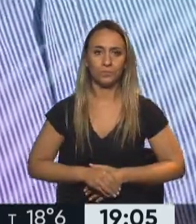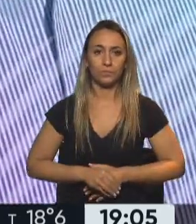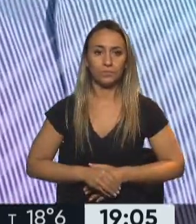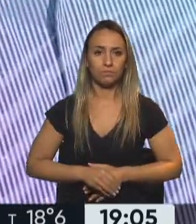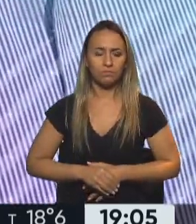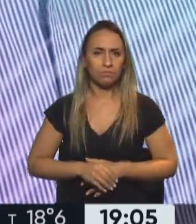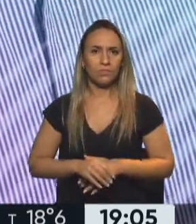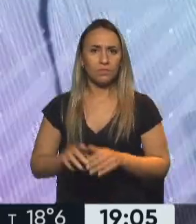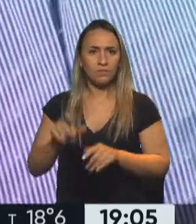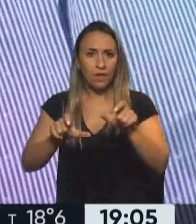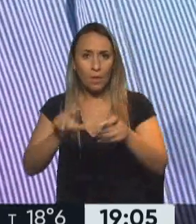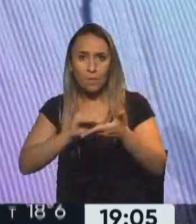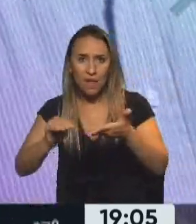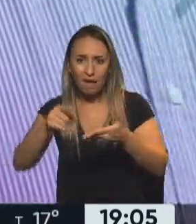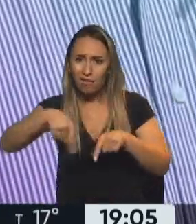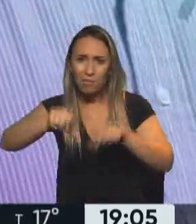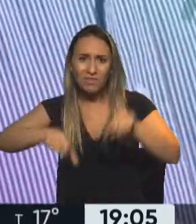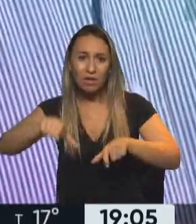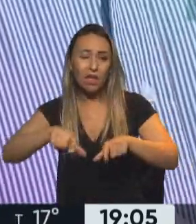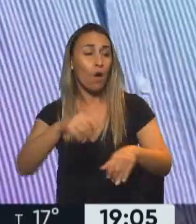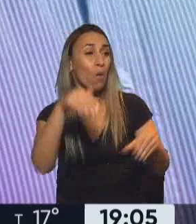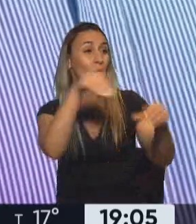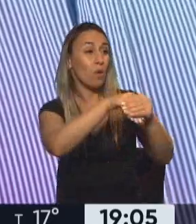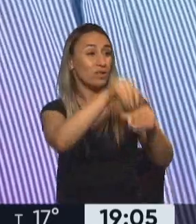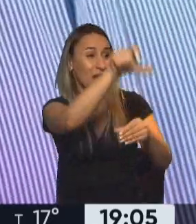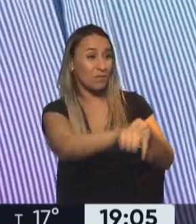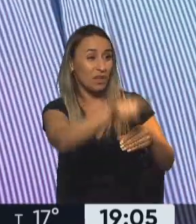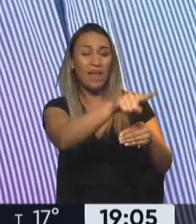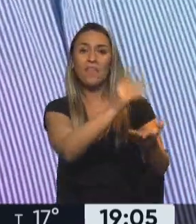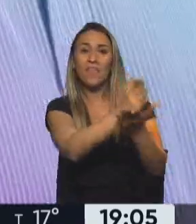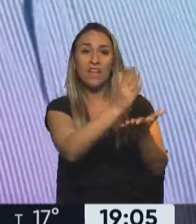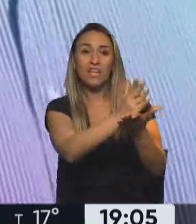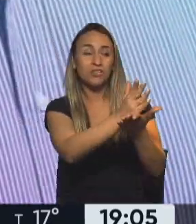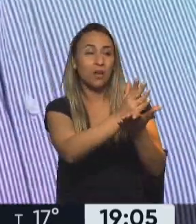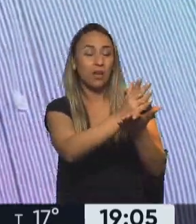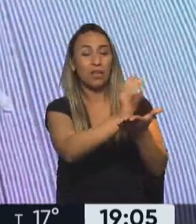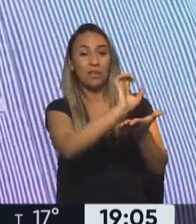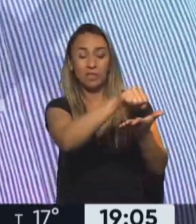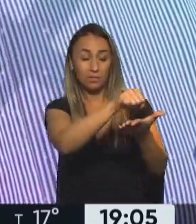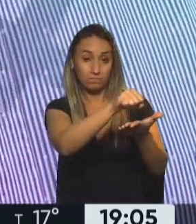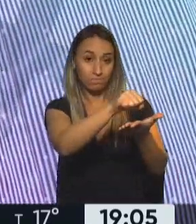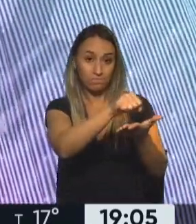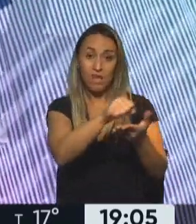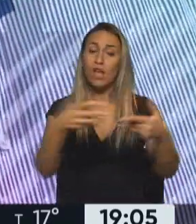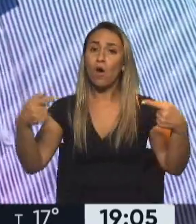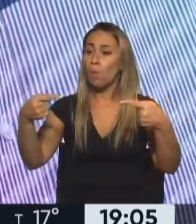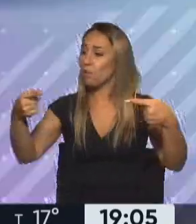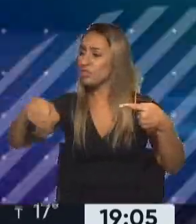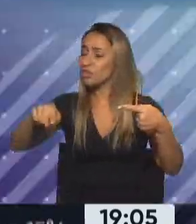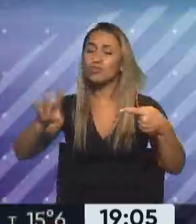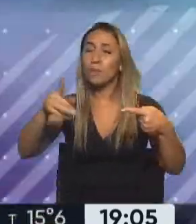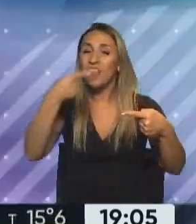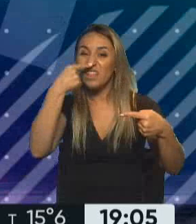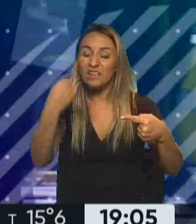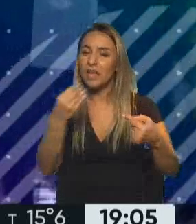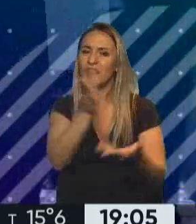Ningún trabajador va a votar a alguien que lo ha quitado derecho. Y los señores de la oposición, lo único que les interesa es quitarle derecho a los trabajadores, como bien lo